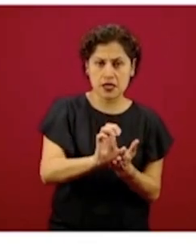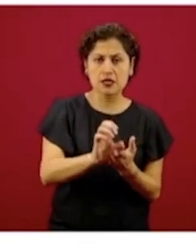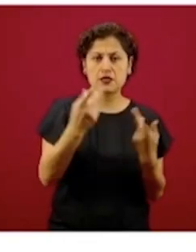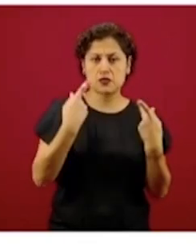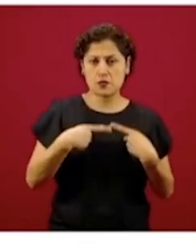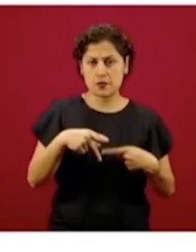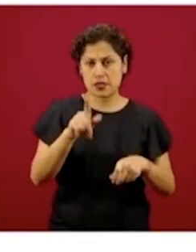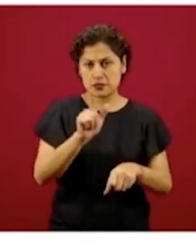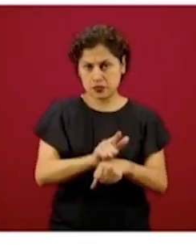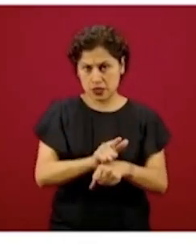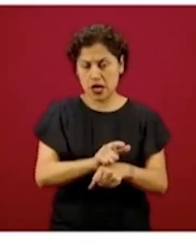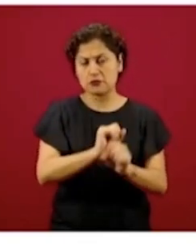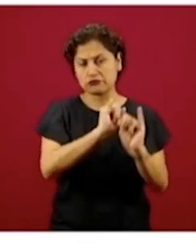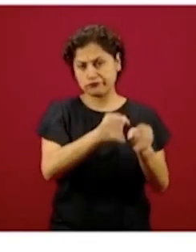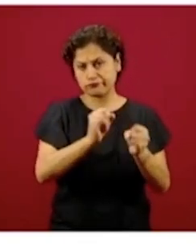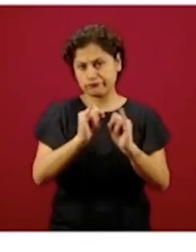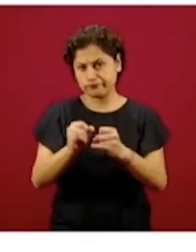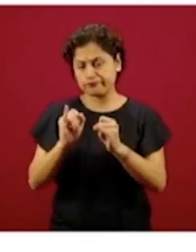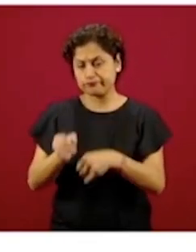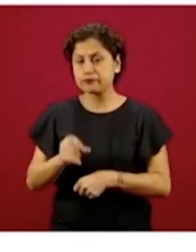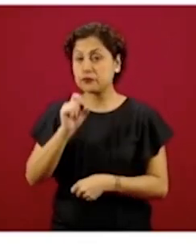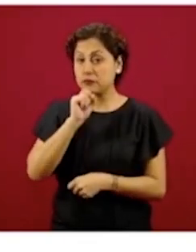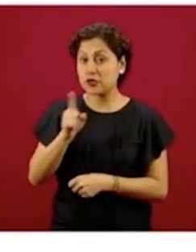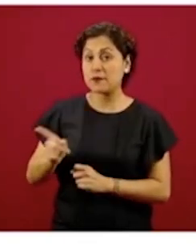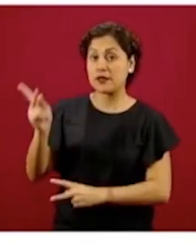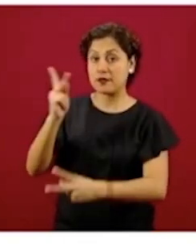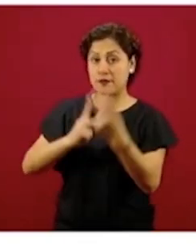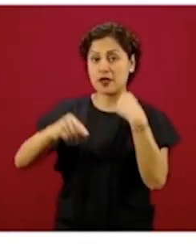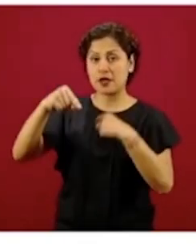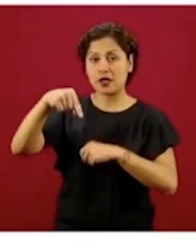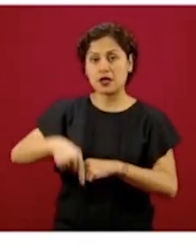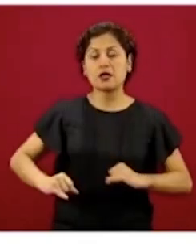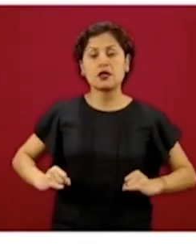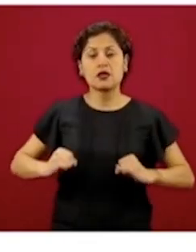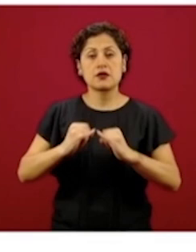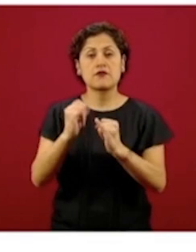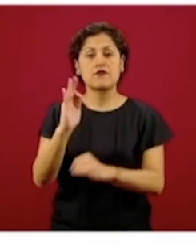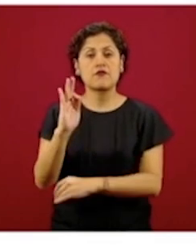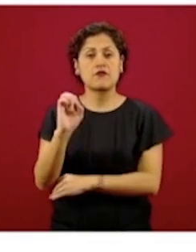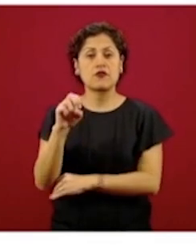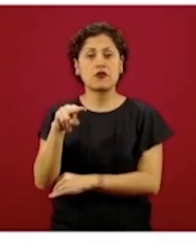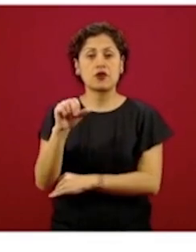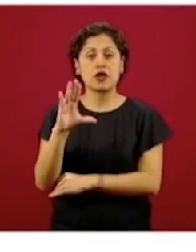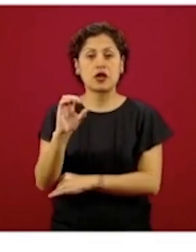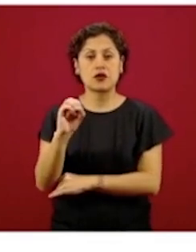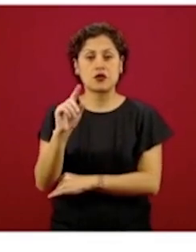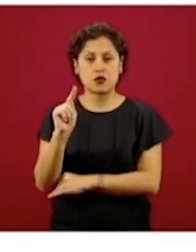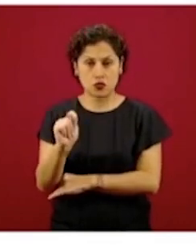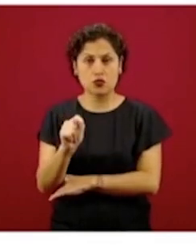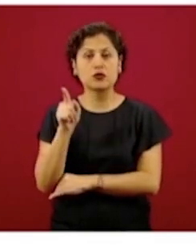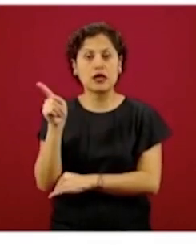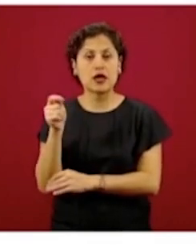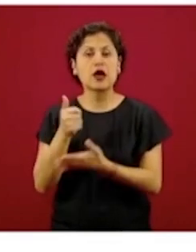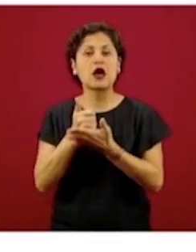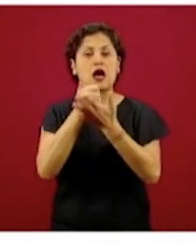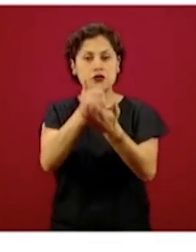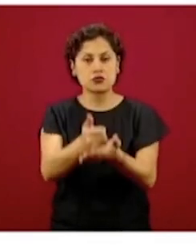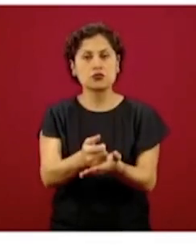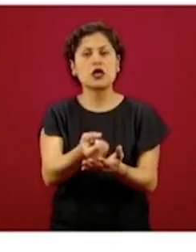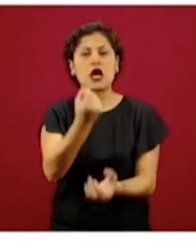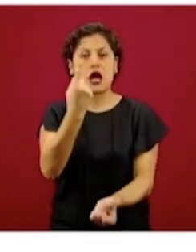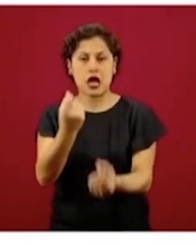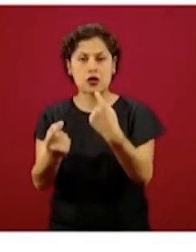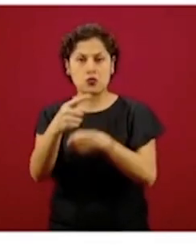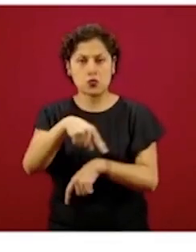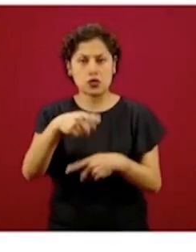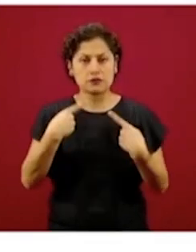con nosotros Fonacot, que tiene un programa de alivio para quienes ya tienen un crédito y que pueden